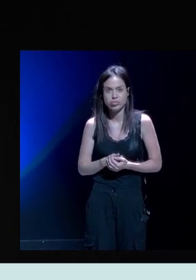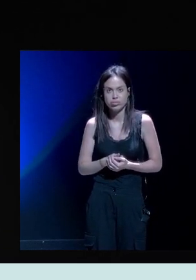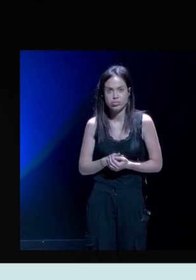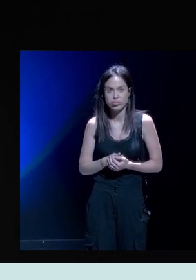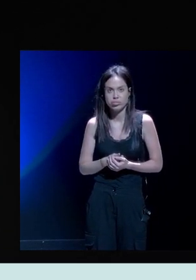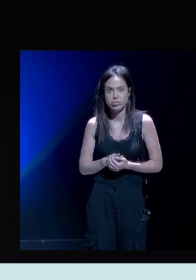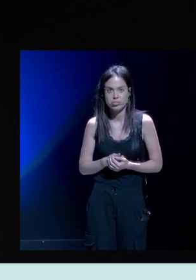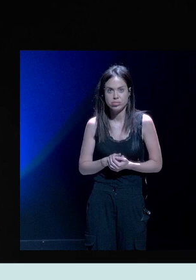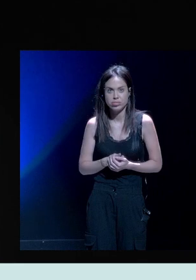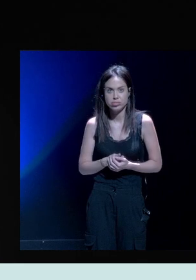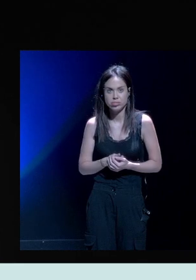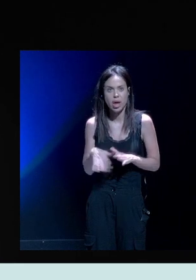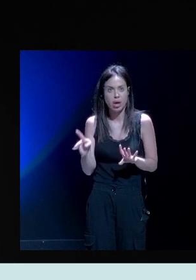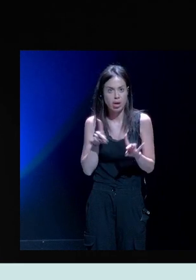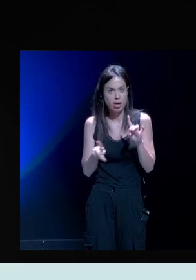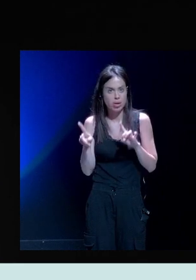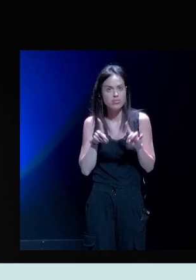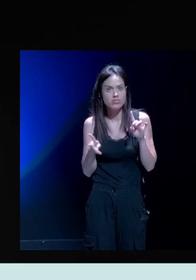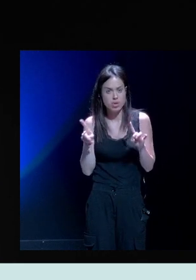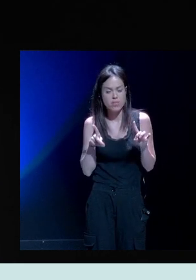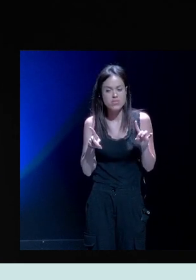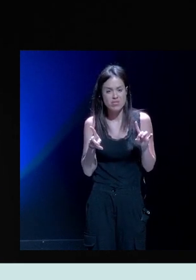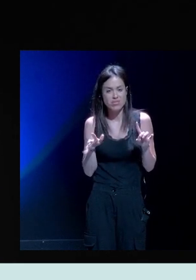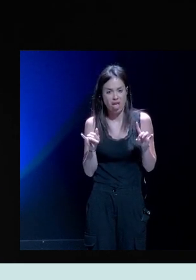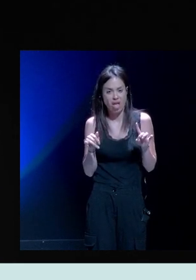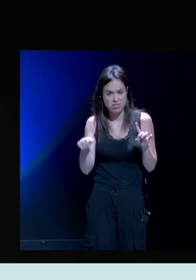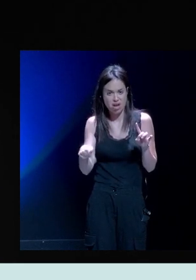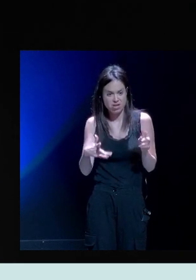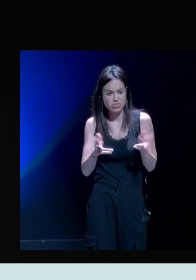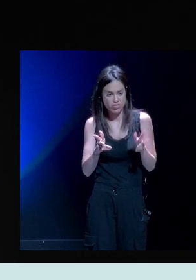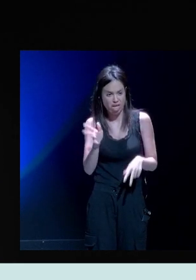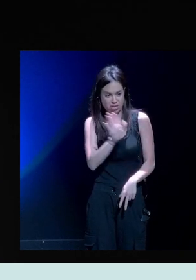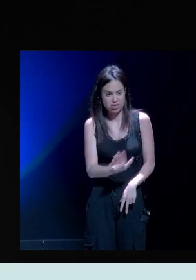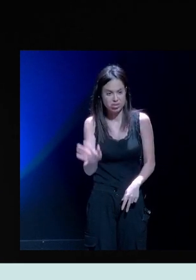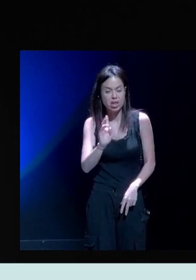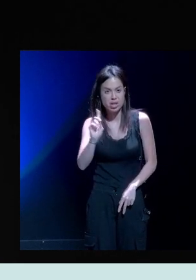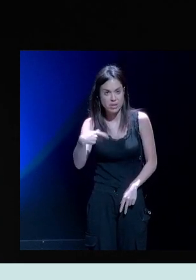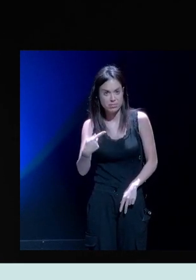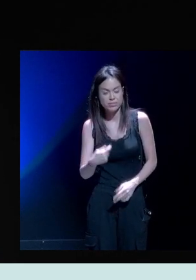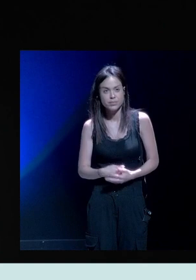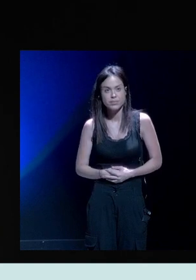que presenten este tipo de problemas, los habrá aquí también, en Euskadi.